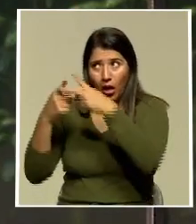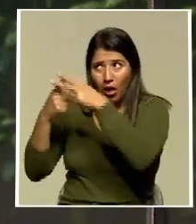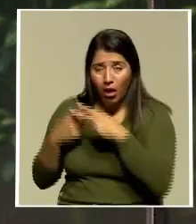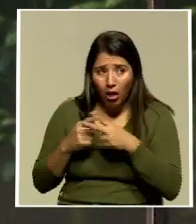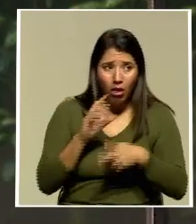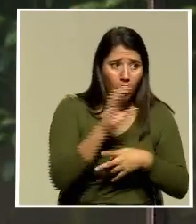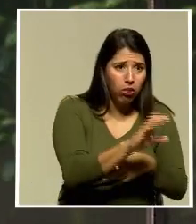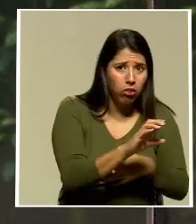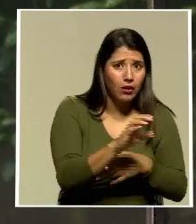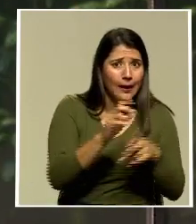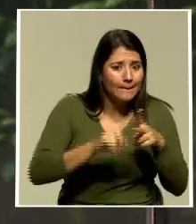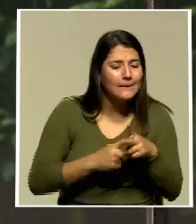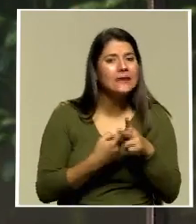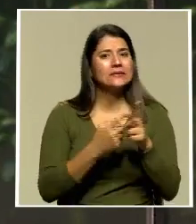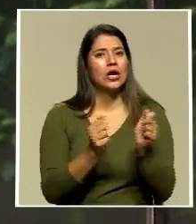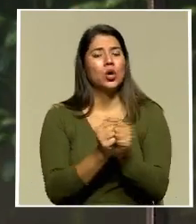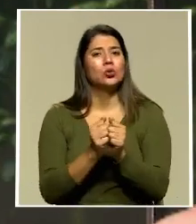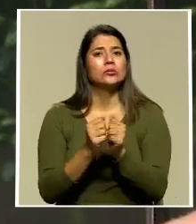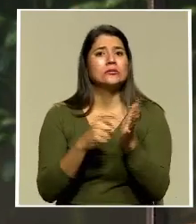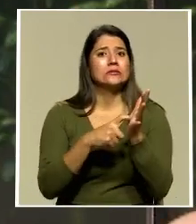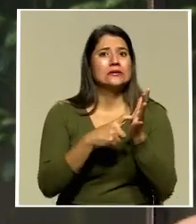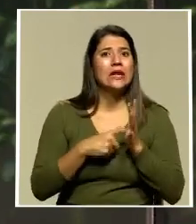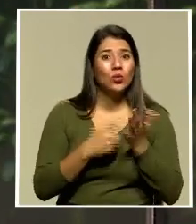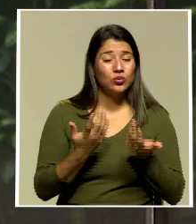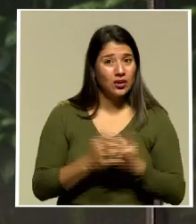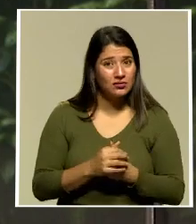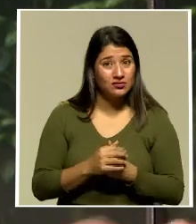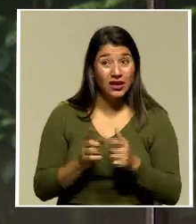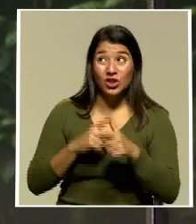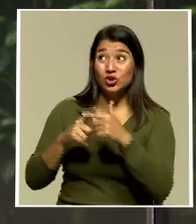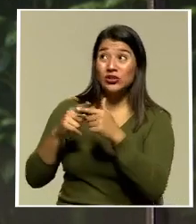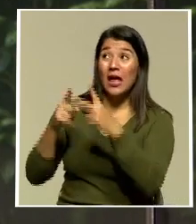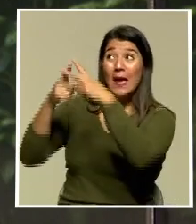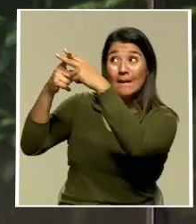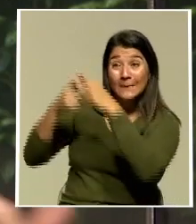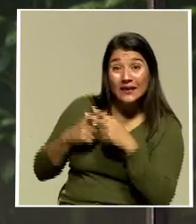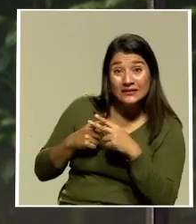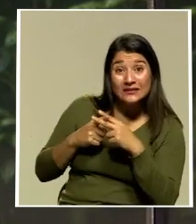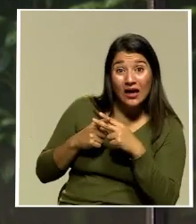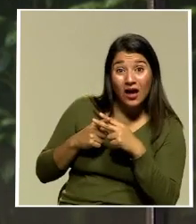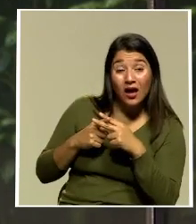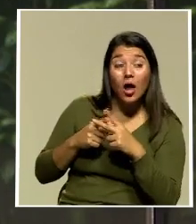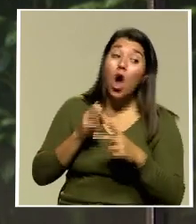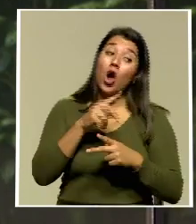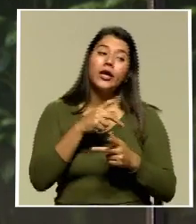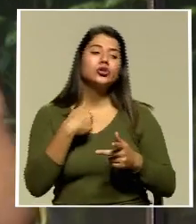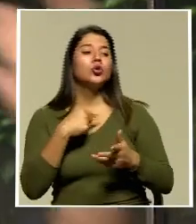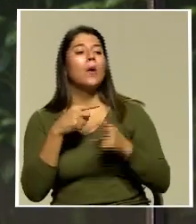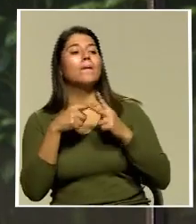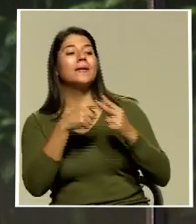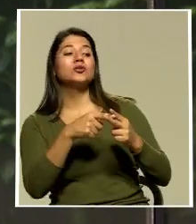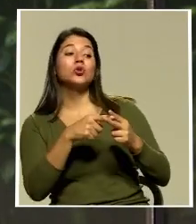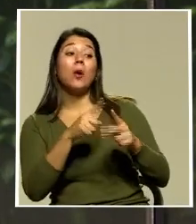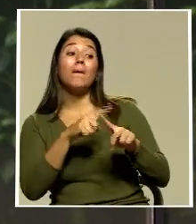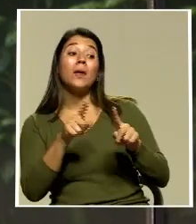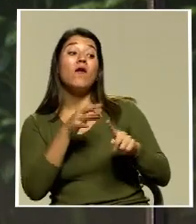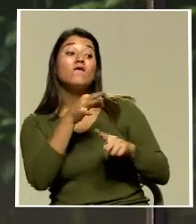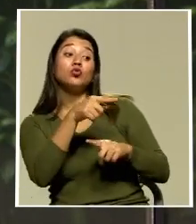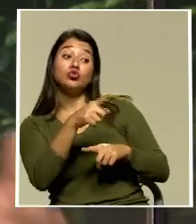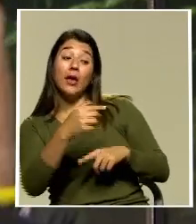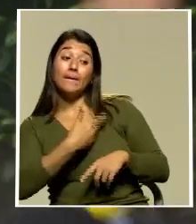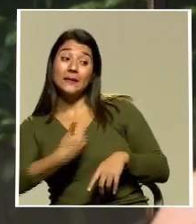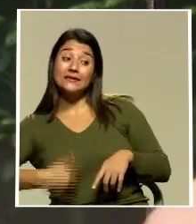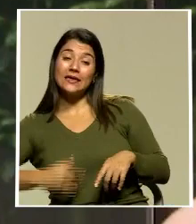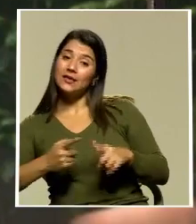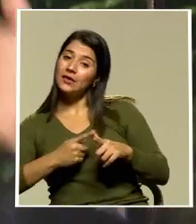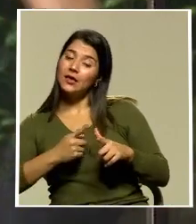querer cobrársela. Y entonces, obviamente, poner esos requisitos, en mi opinión, lo que hace es incentivar que los